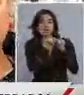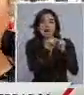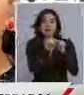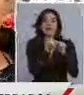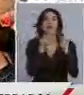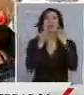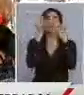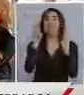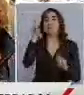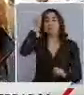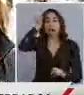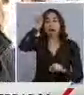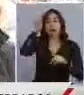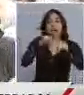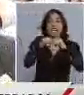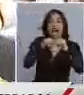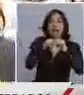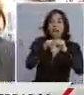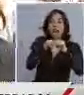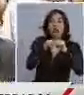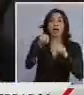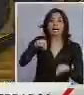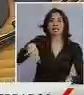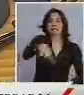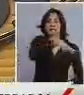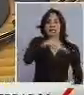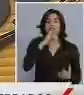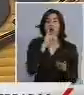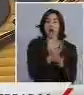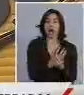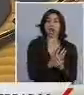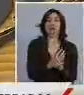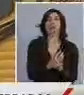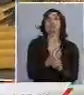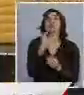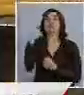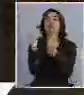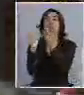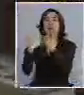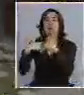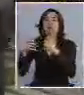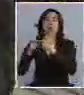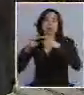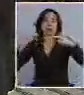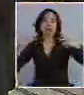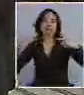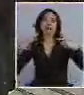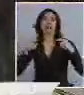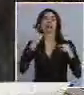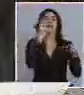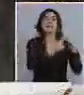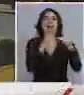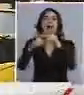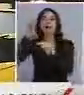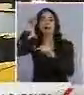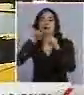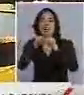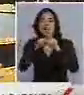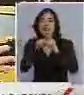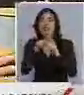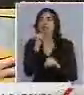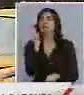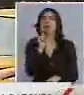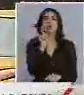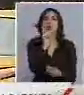de los ratones es un tema que hay en estos momentos en el sector. Pero una de las más grandes empresas dedicadas al exterminio de ratones descartó que exista